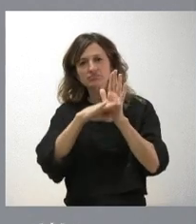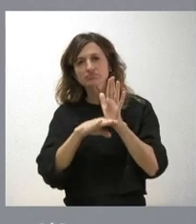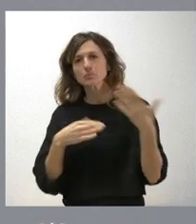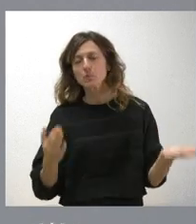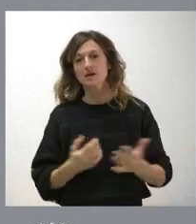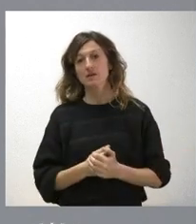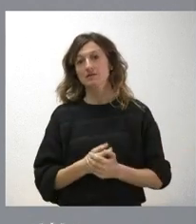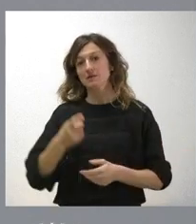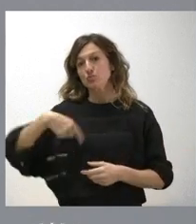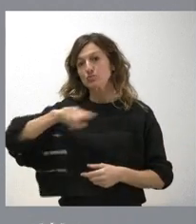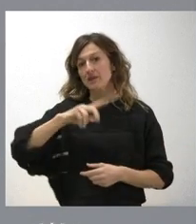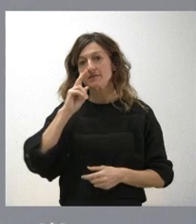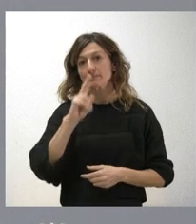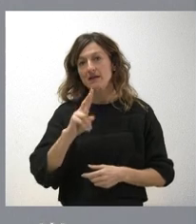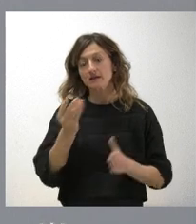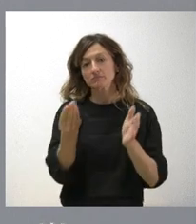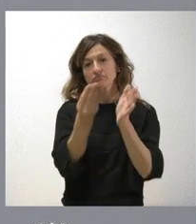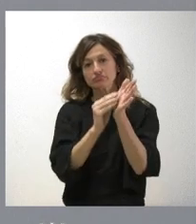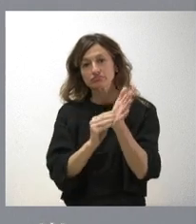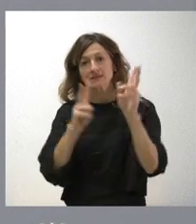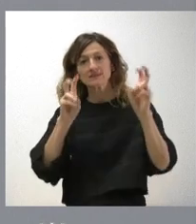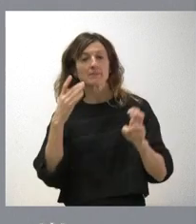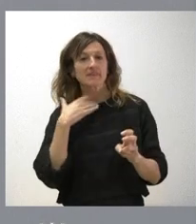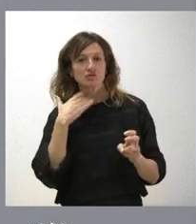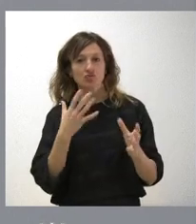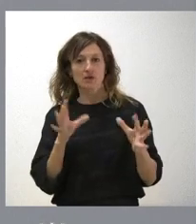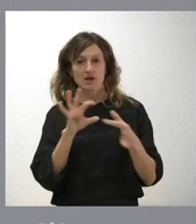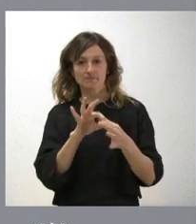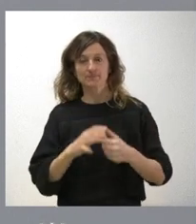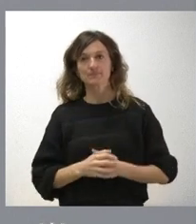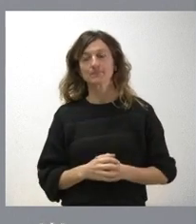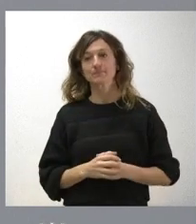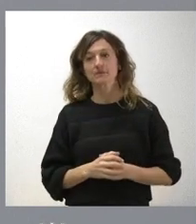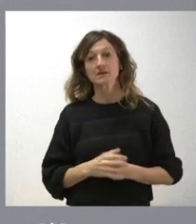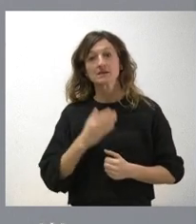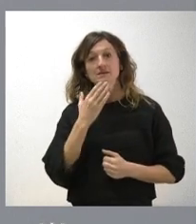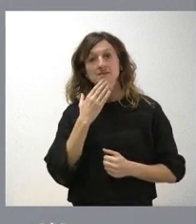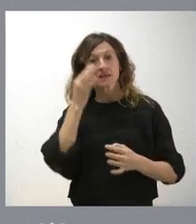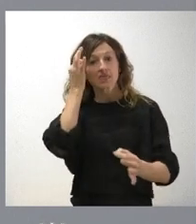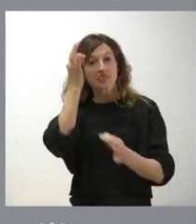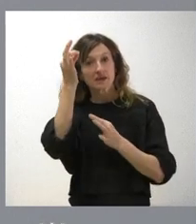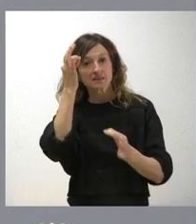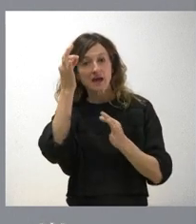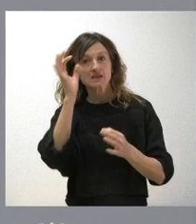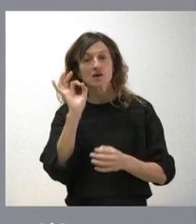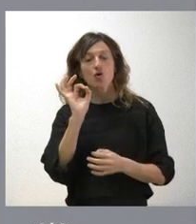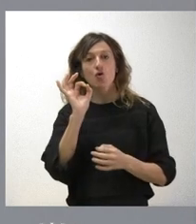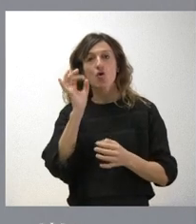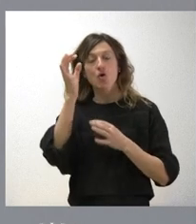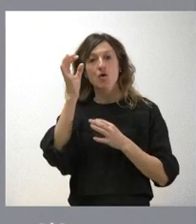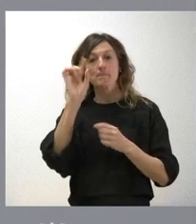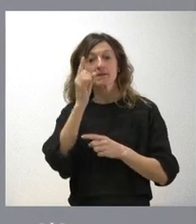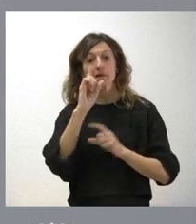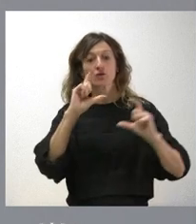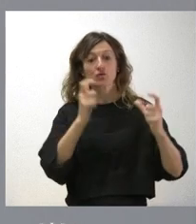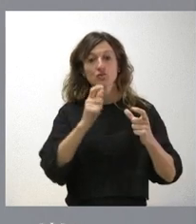verá usted las que se incorporan en el caso de Soria Y si entran el detalle o el detallle es posterior una vez que las reuniones se